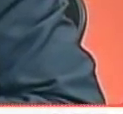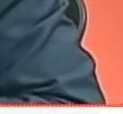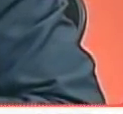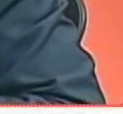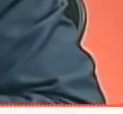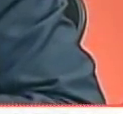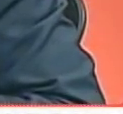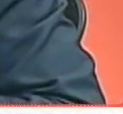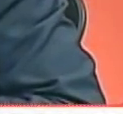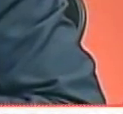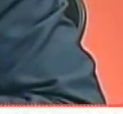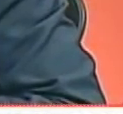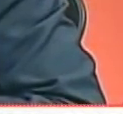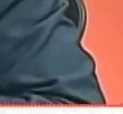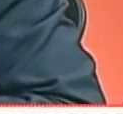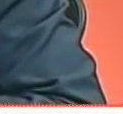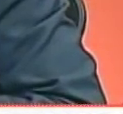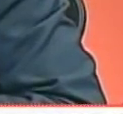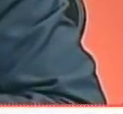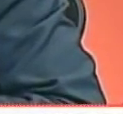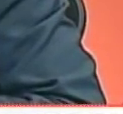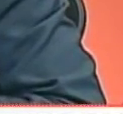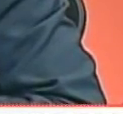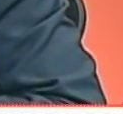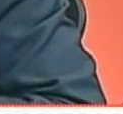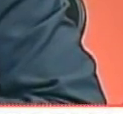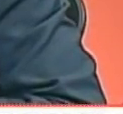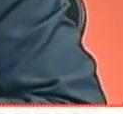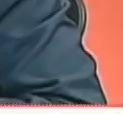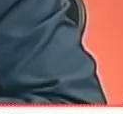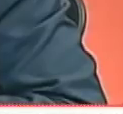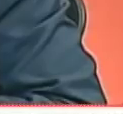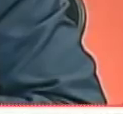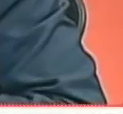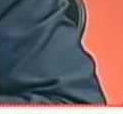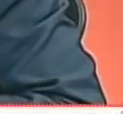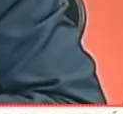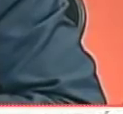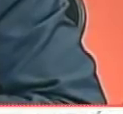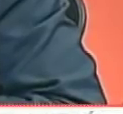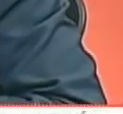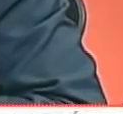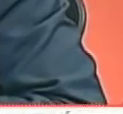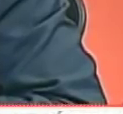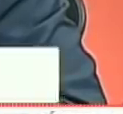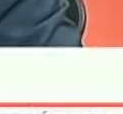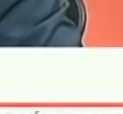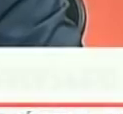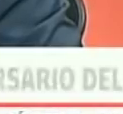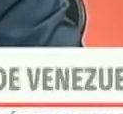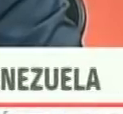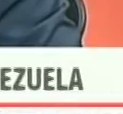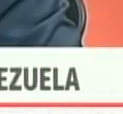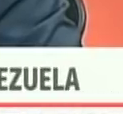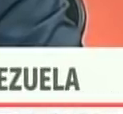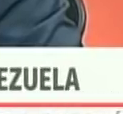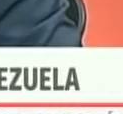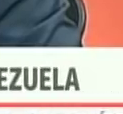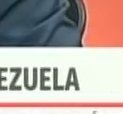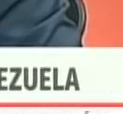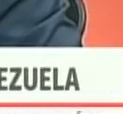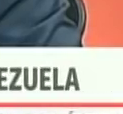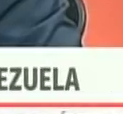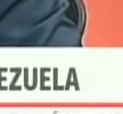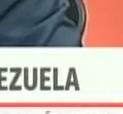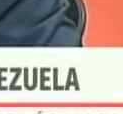divisa, hemos lanzado un punto de venta virtual que se conoce Punto Ya. Es un punto de venta digital que cualquier venezolano